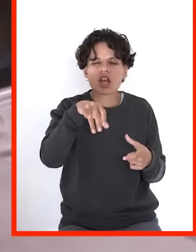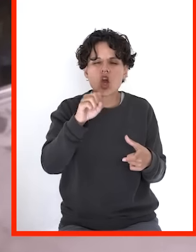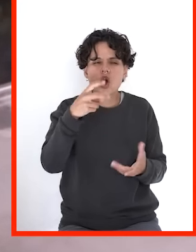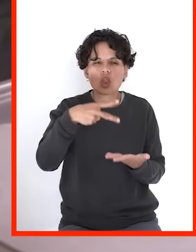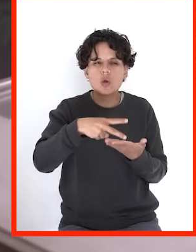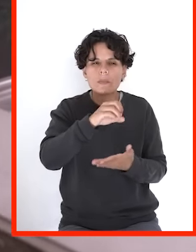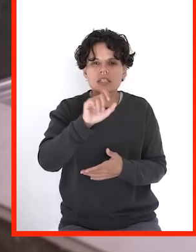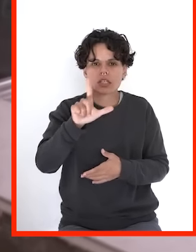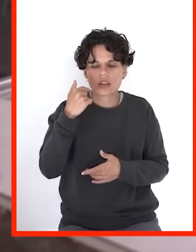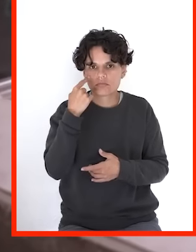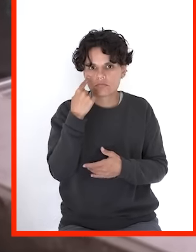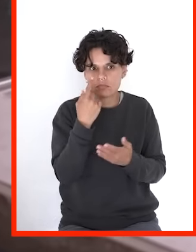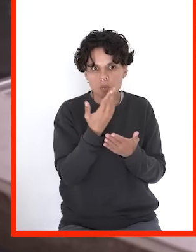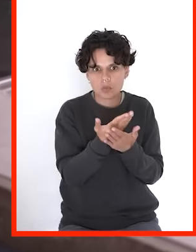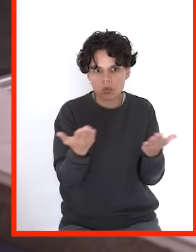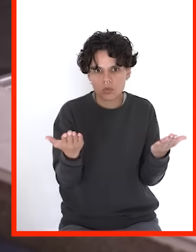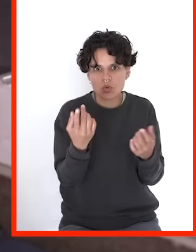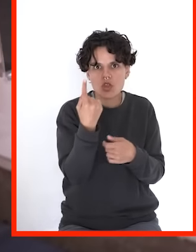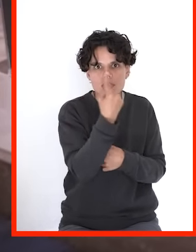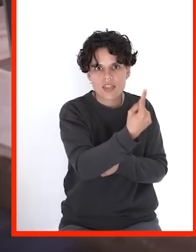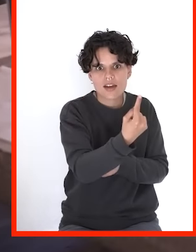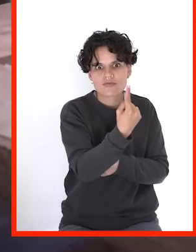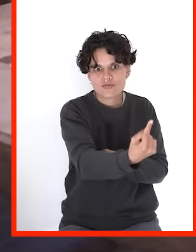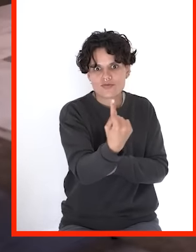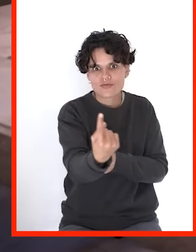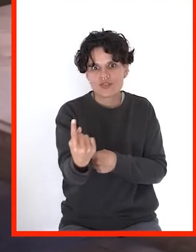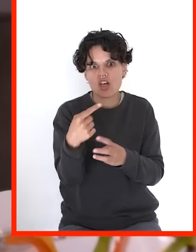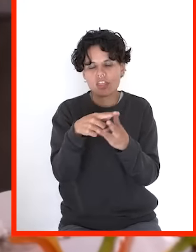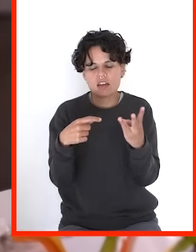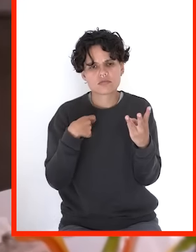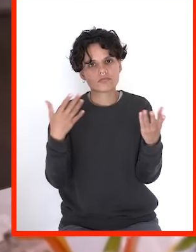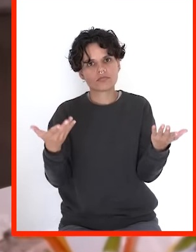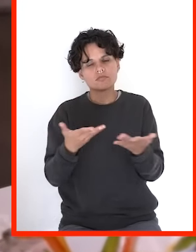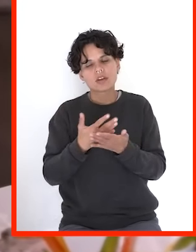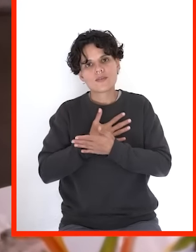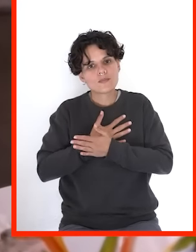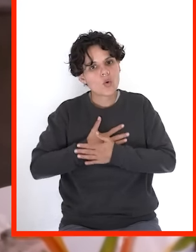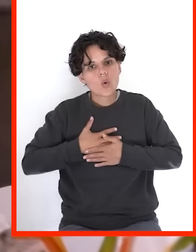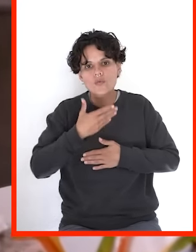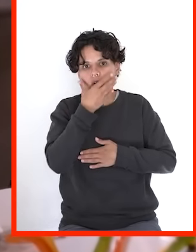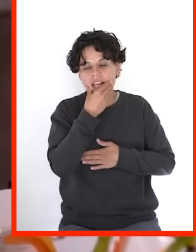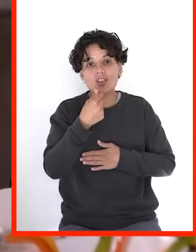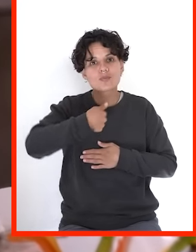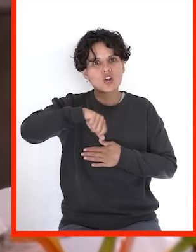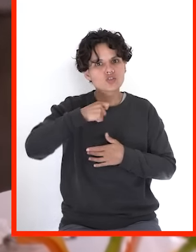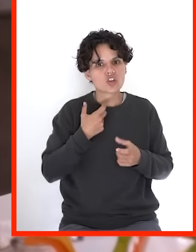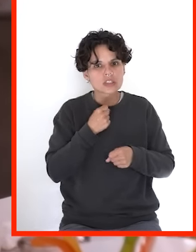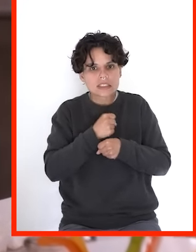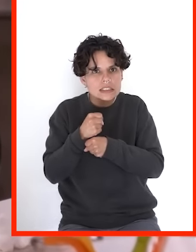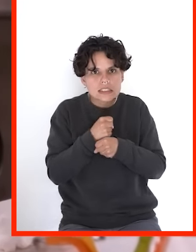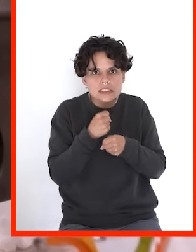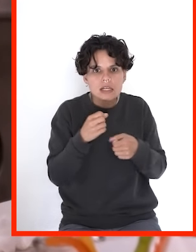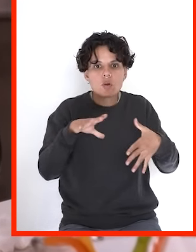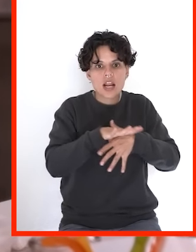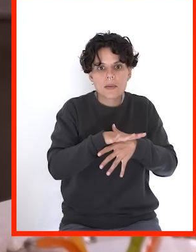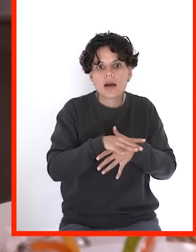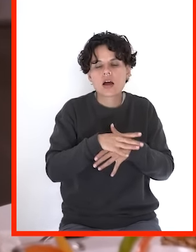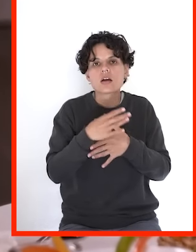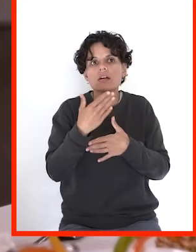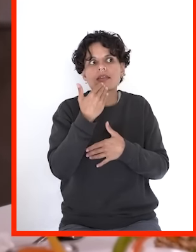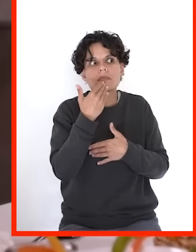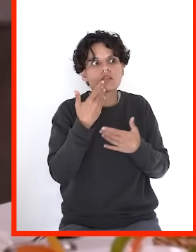como grupo y cada uno como lo que son y lo que representan es súper bonito. Porque para también los que hacemos el programa y para los más chicos que hacen el